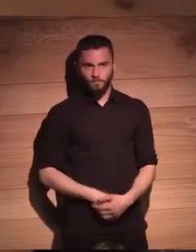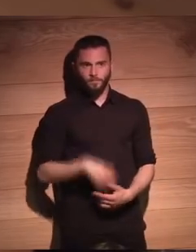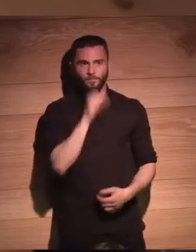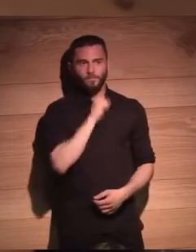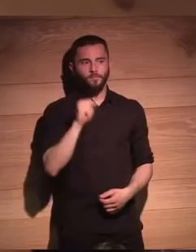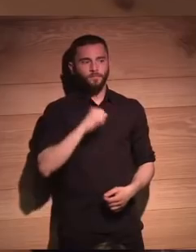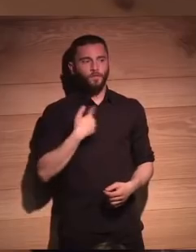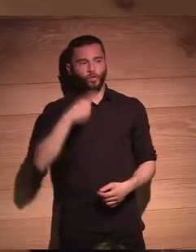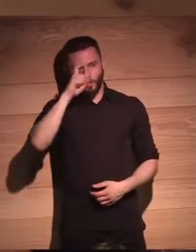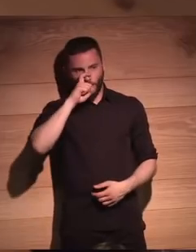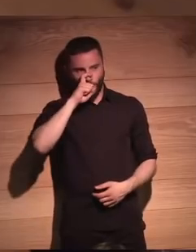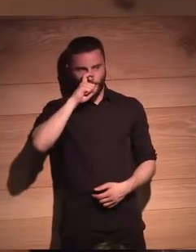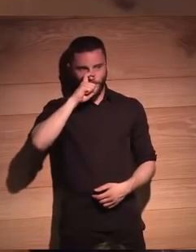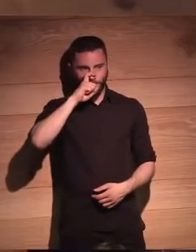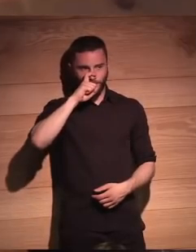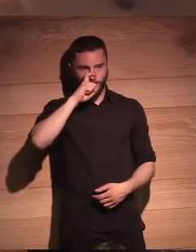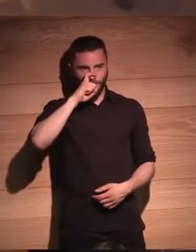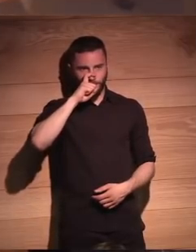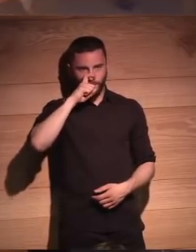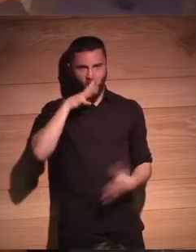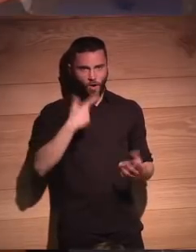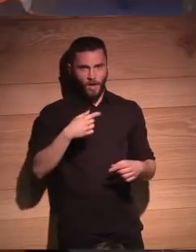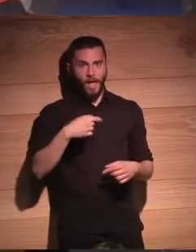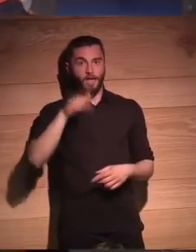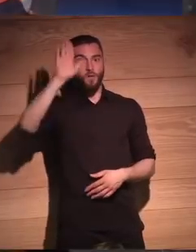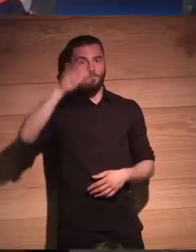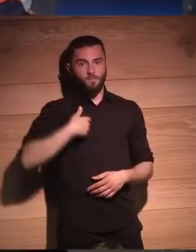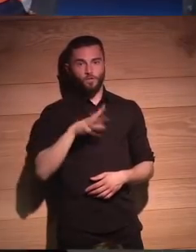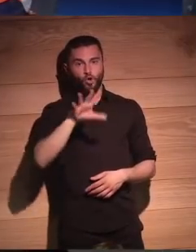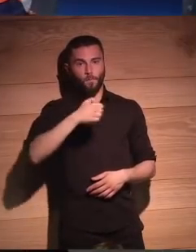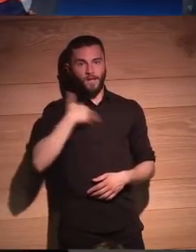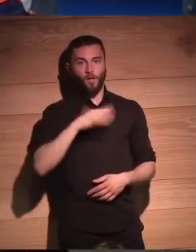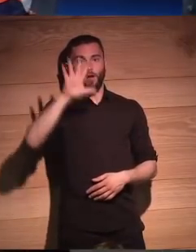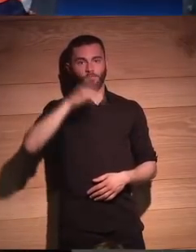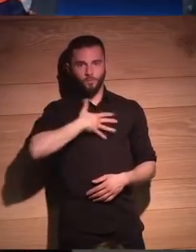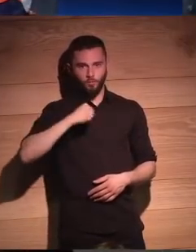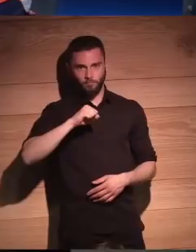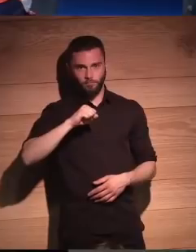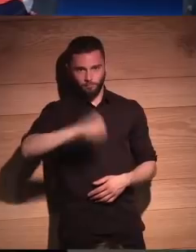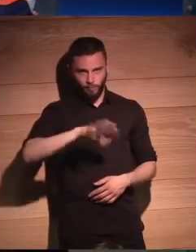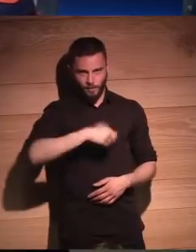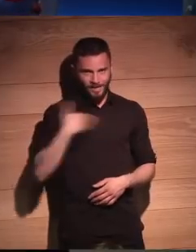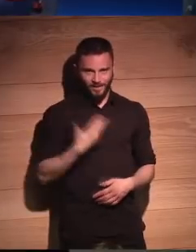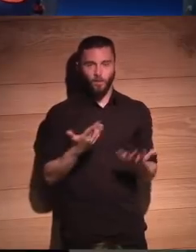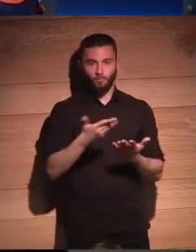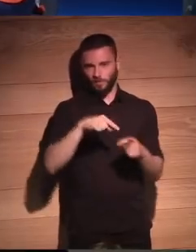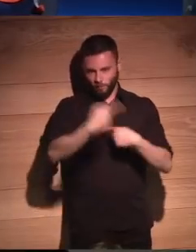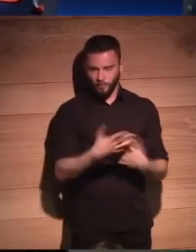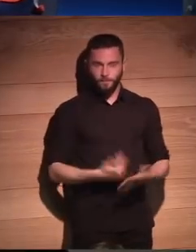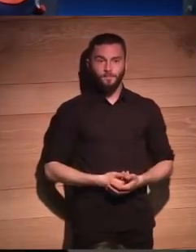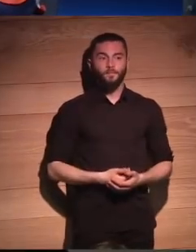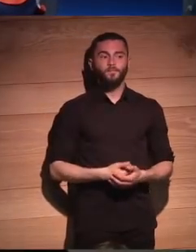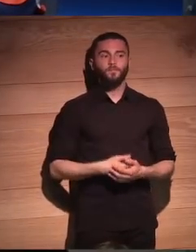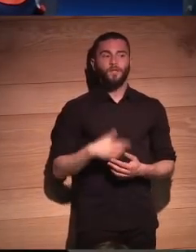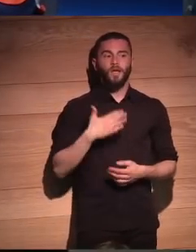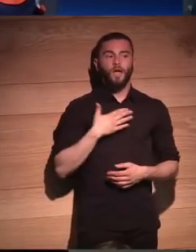Yo me acuerdo de... Ahora la subastamos o algo, ¿no? ¿Qué hacemos con esta obra tan maravillosa? A mí en los crossovers que ha habido muchísimos,